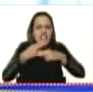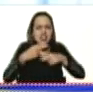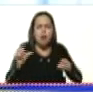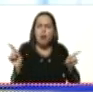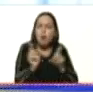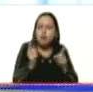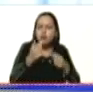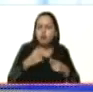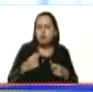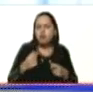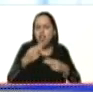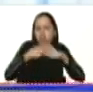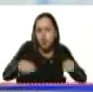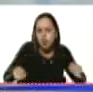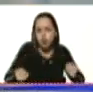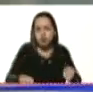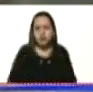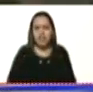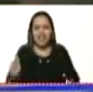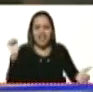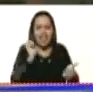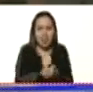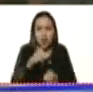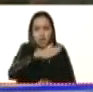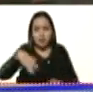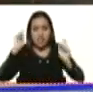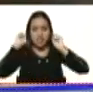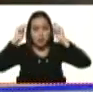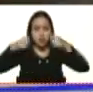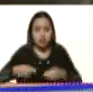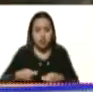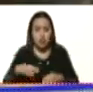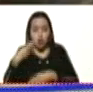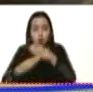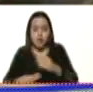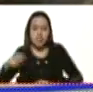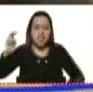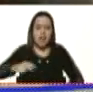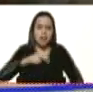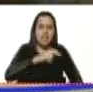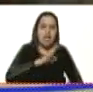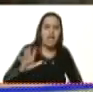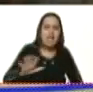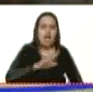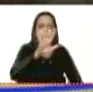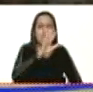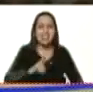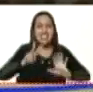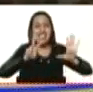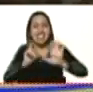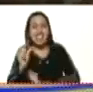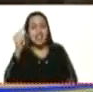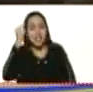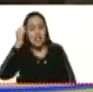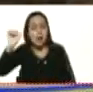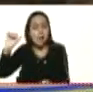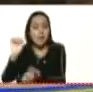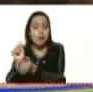Caracas. Encadenados, los hacen atravesar a empujones el Guaray de Repano y tras 70 días en las mazmorras de La